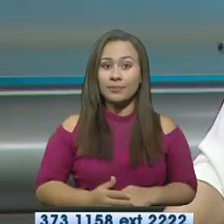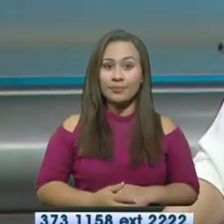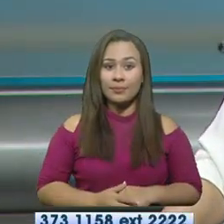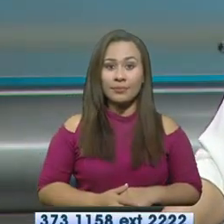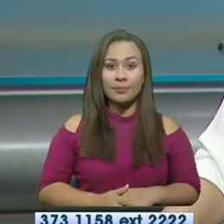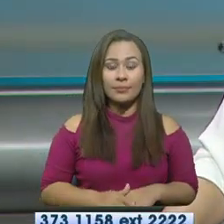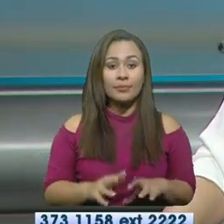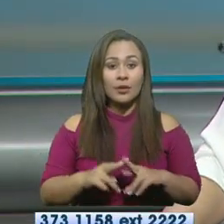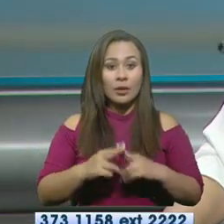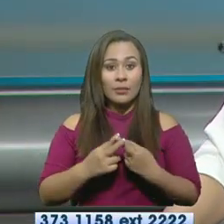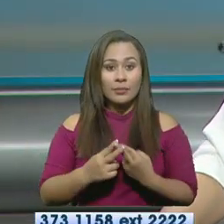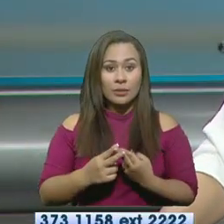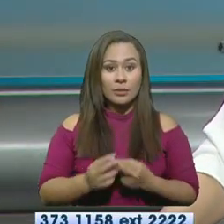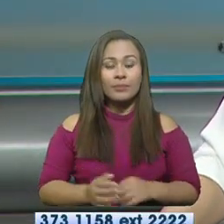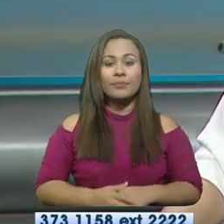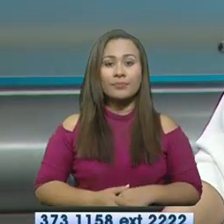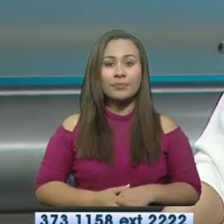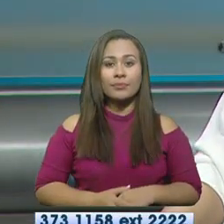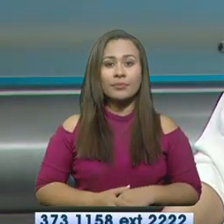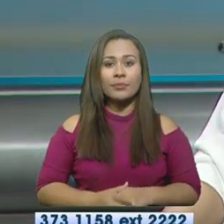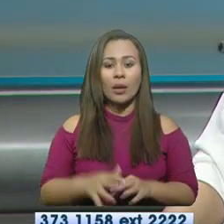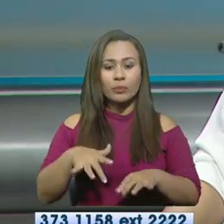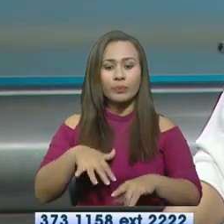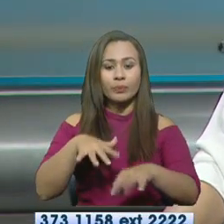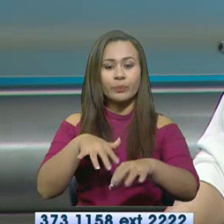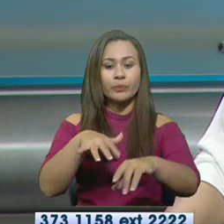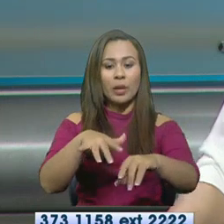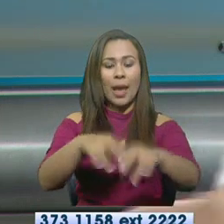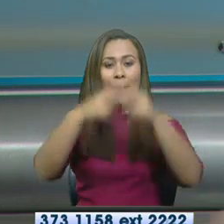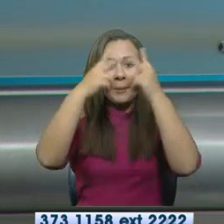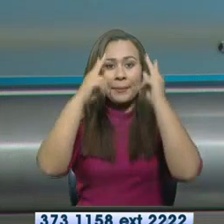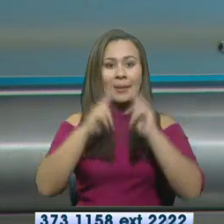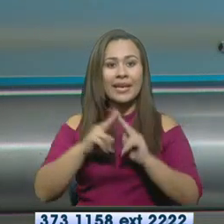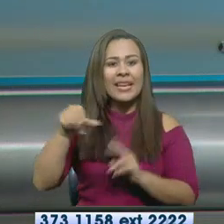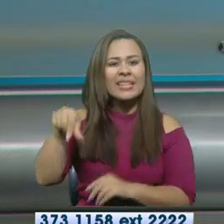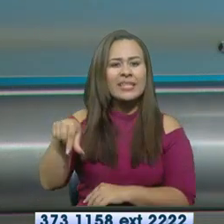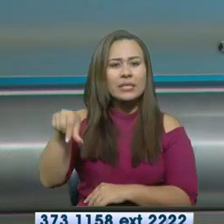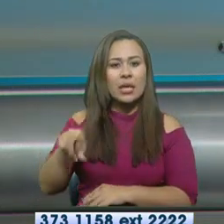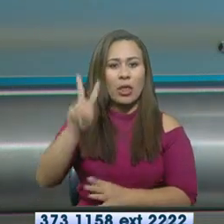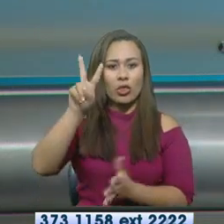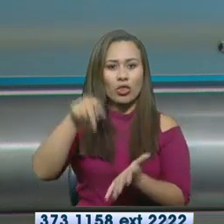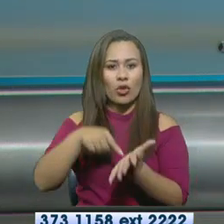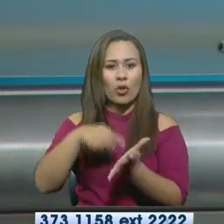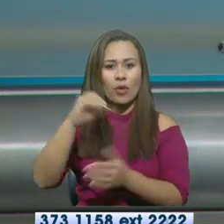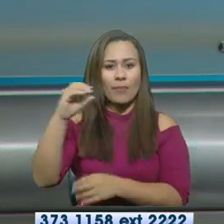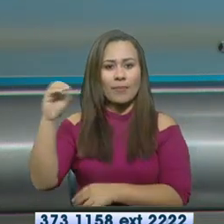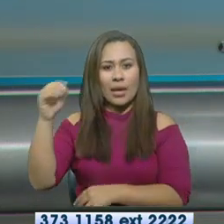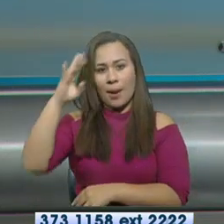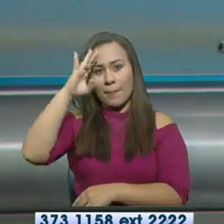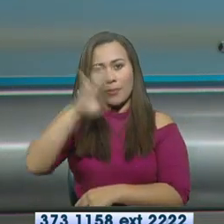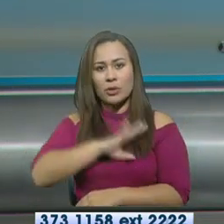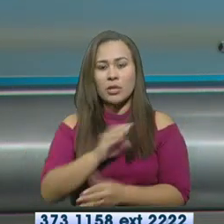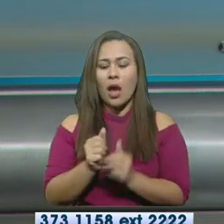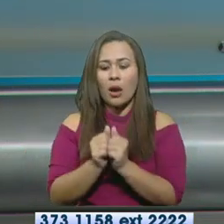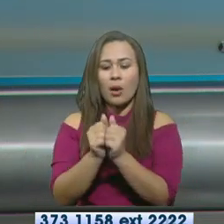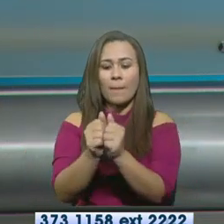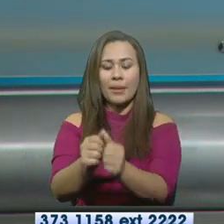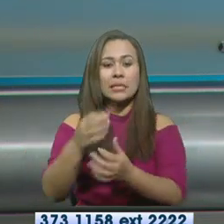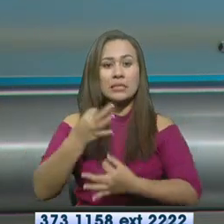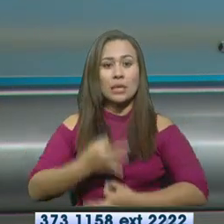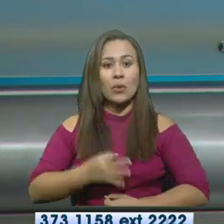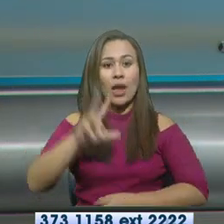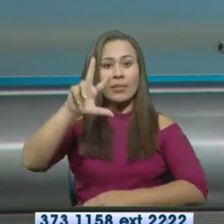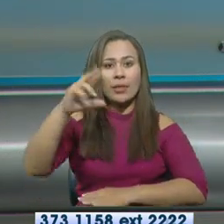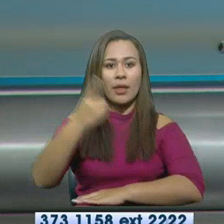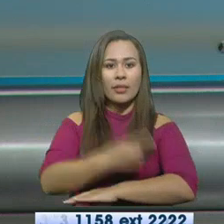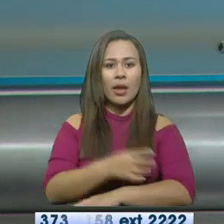Y comenzó, por otra parte, la romería de la Virgen del Quinche. Casi 2.000 policías darán seguridad a los devotos en los 3 días que dura